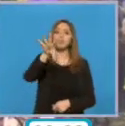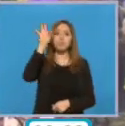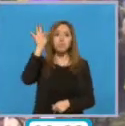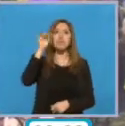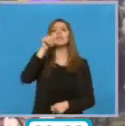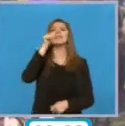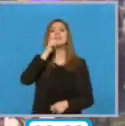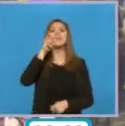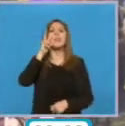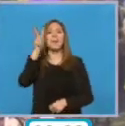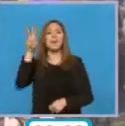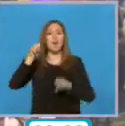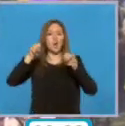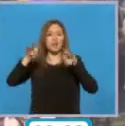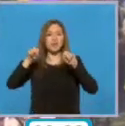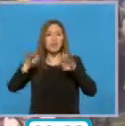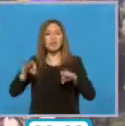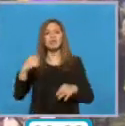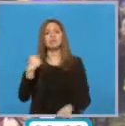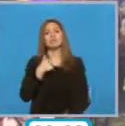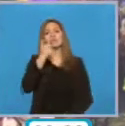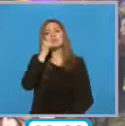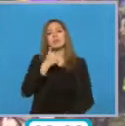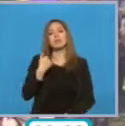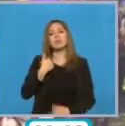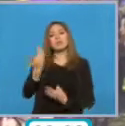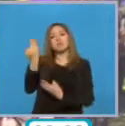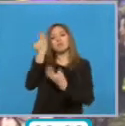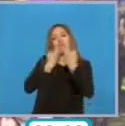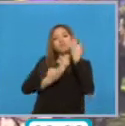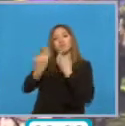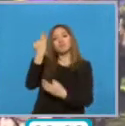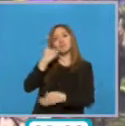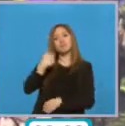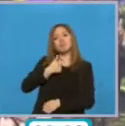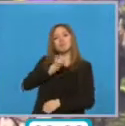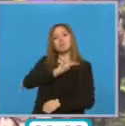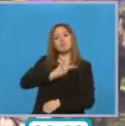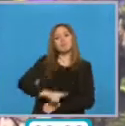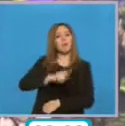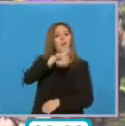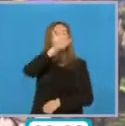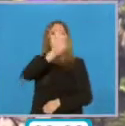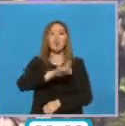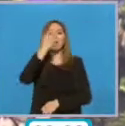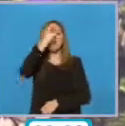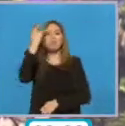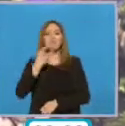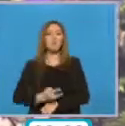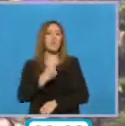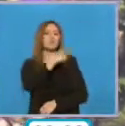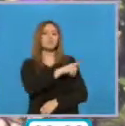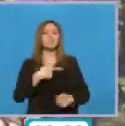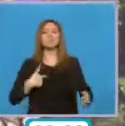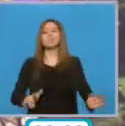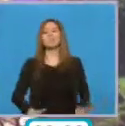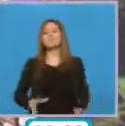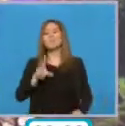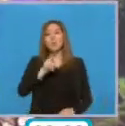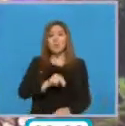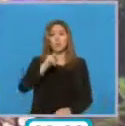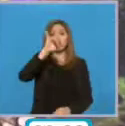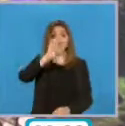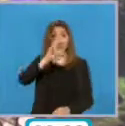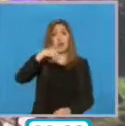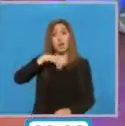encuentro en oficina, que es que me tengo que disfrazar para venir a trabajar, ¿no? Y eso cuesta mucho trabajo porque de repente sí he tenido muchos clientes que tienen